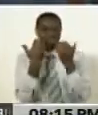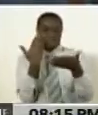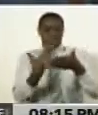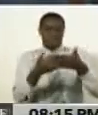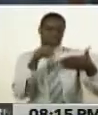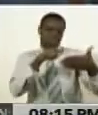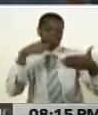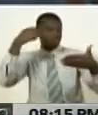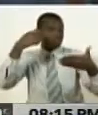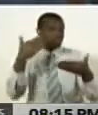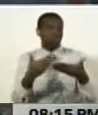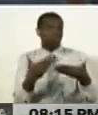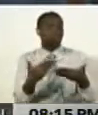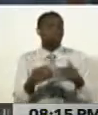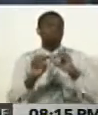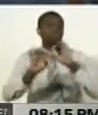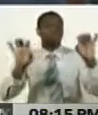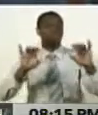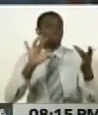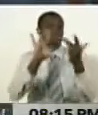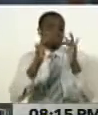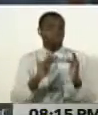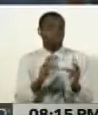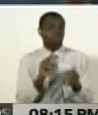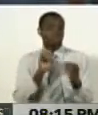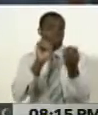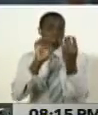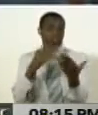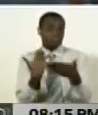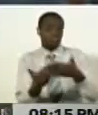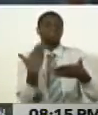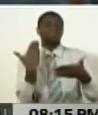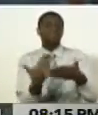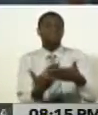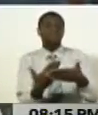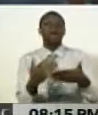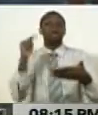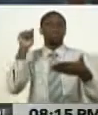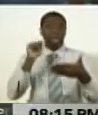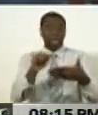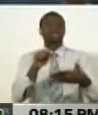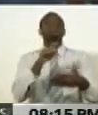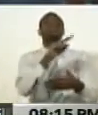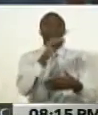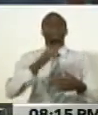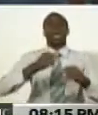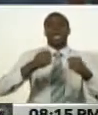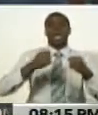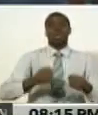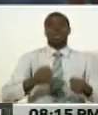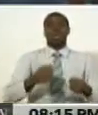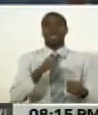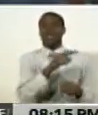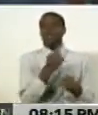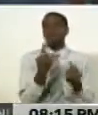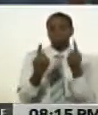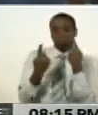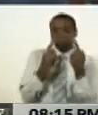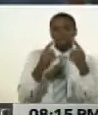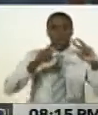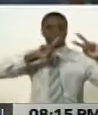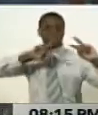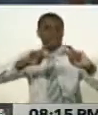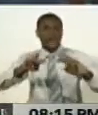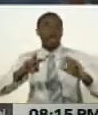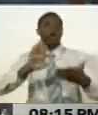a nivel de las redes sociales, para que también nuestros cuerpos de seguridad, que están atentos a la